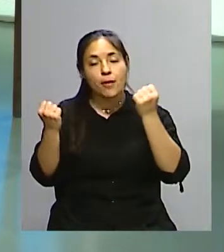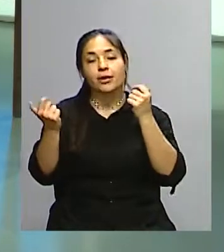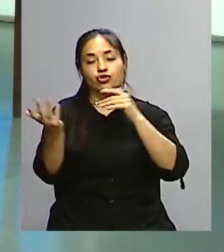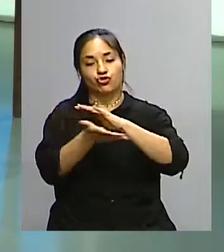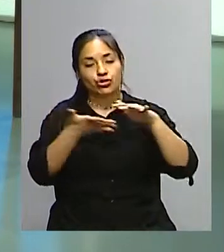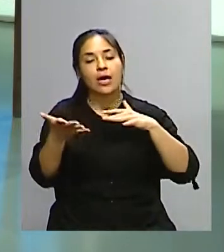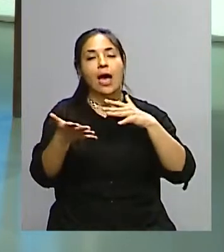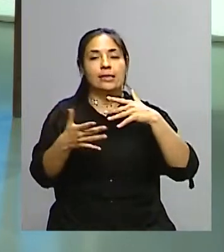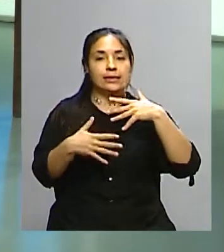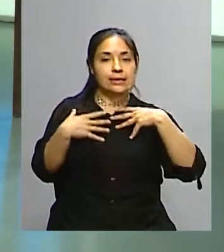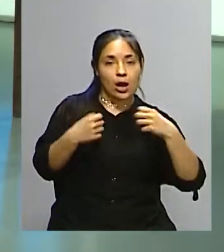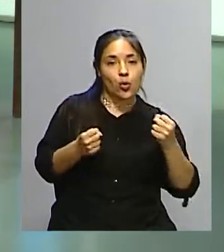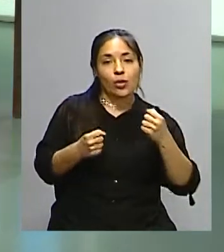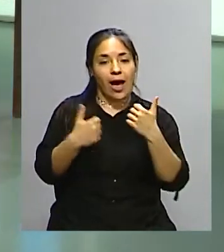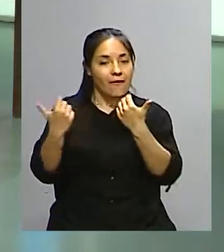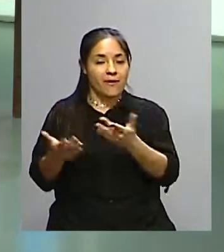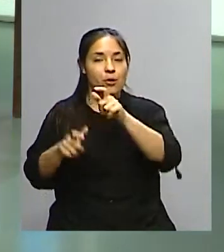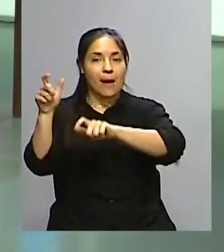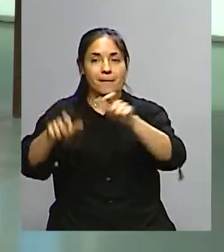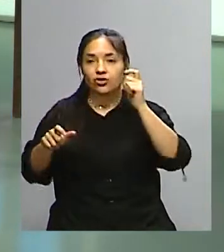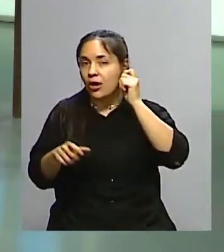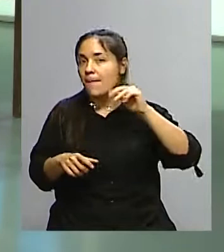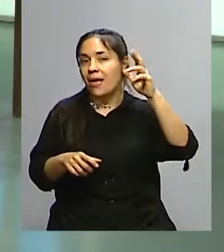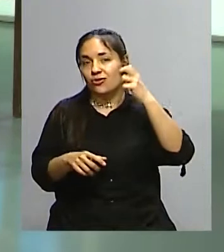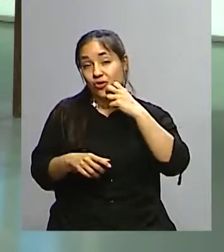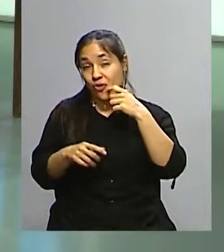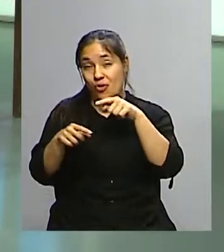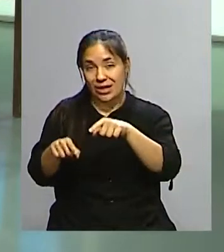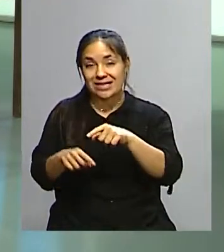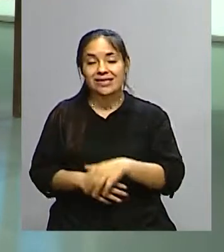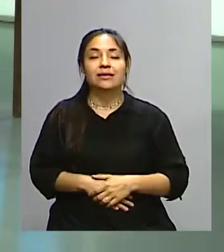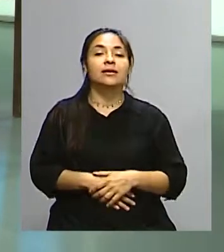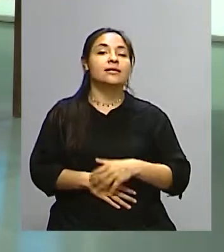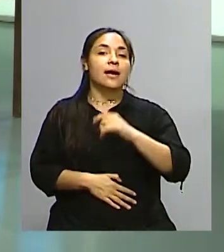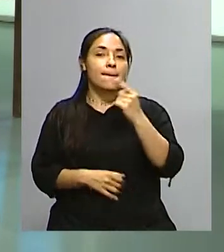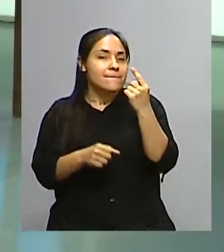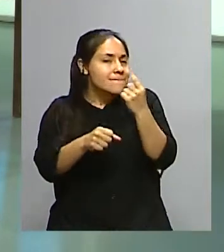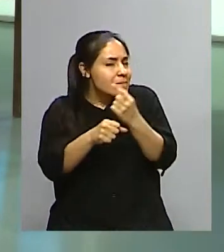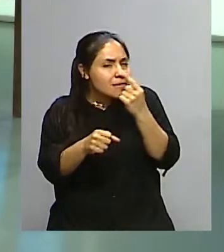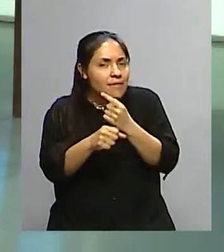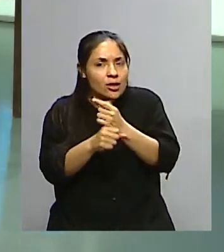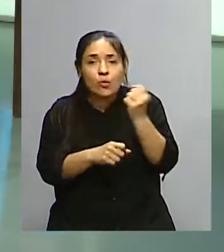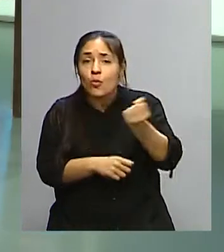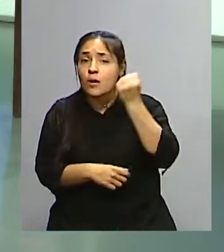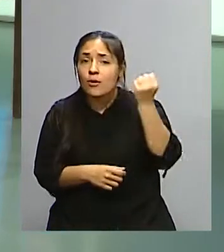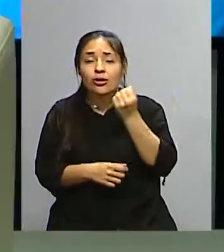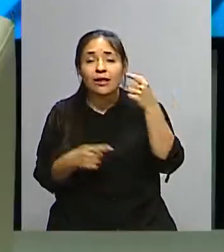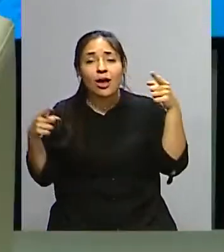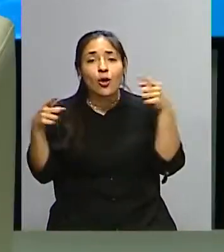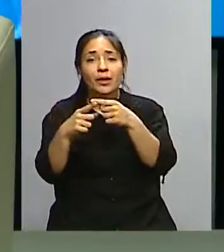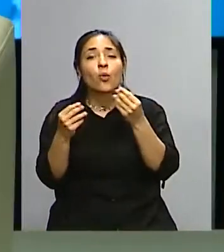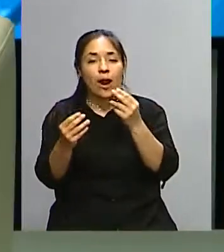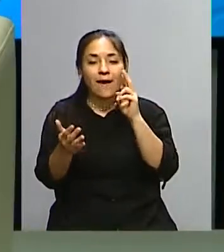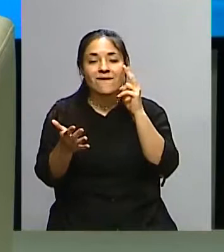social, de salud para las personas mayores. Bueno, en primer lugar, la intención es visibilizar la temática, invitar